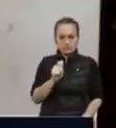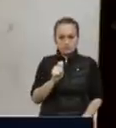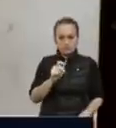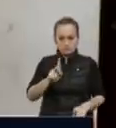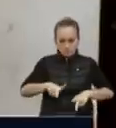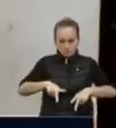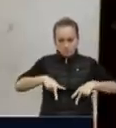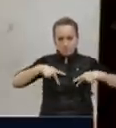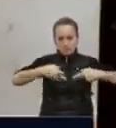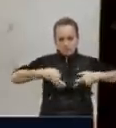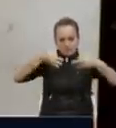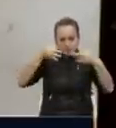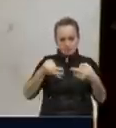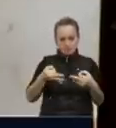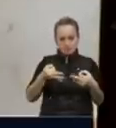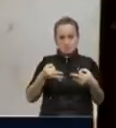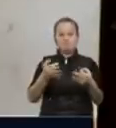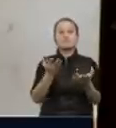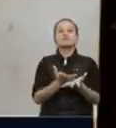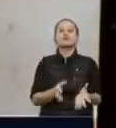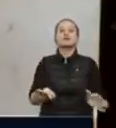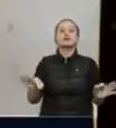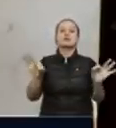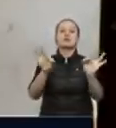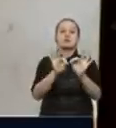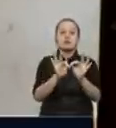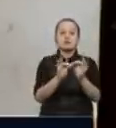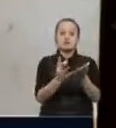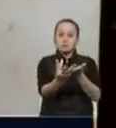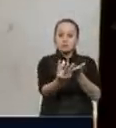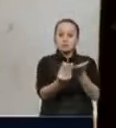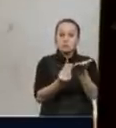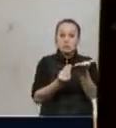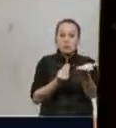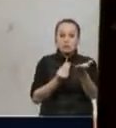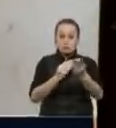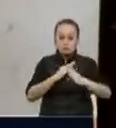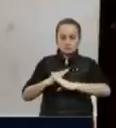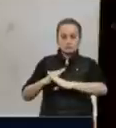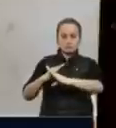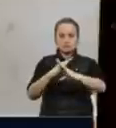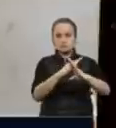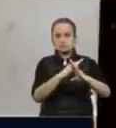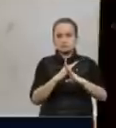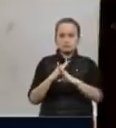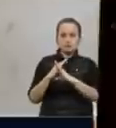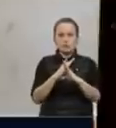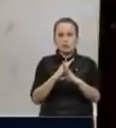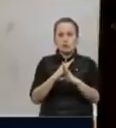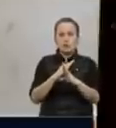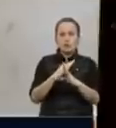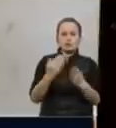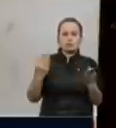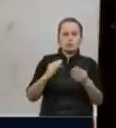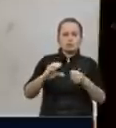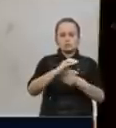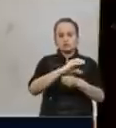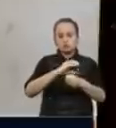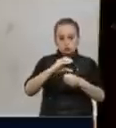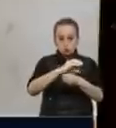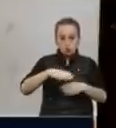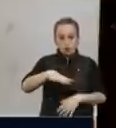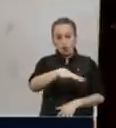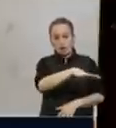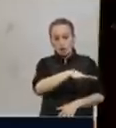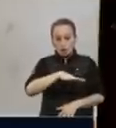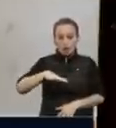que pretende generar condiciones de seguridad en los entornos urbanos, pero también